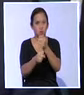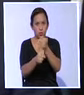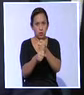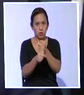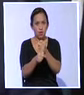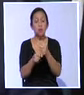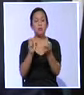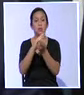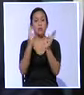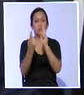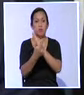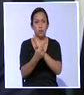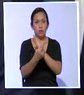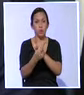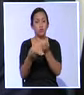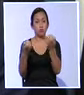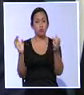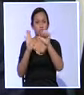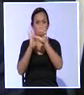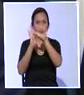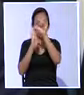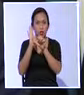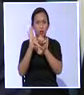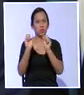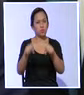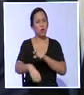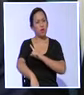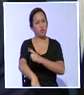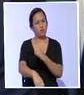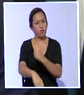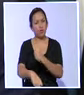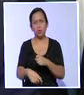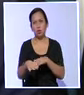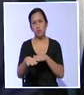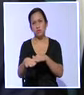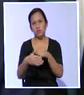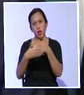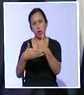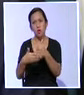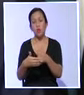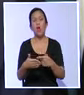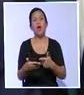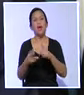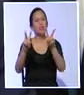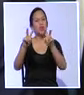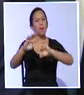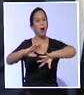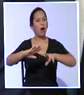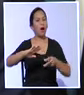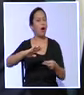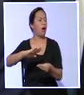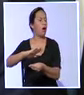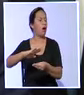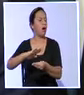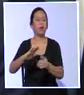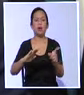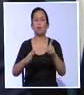reforma a varios varios artículos que fortalezcan la lucha contra la corrupción de acuerdo a josé serra no actualmente existen siete